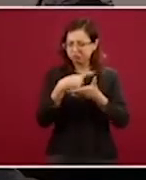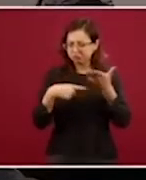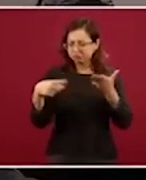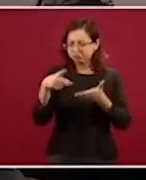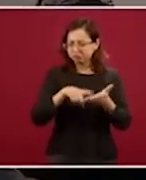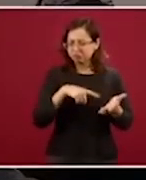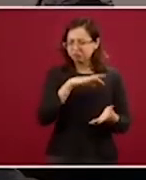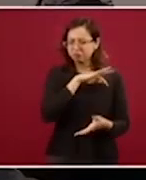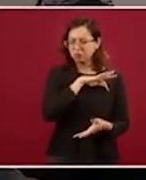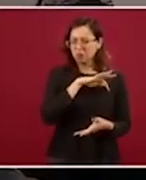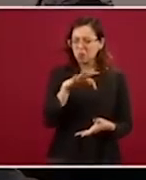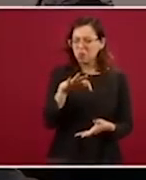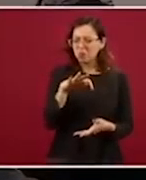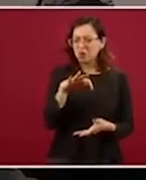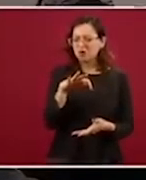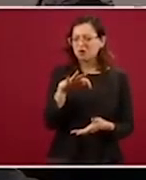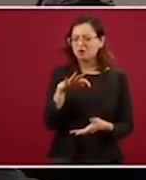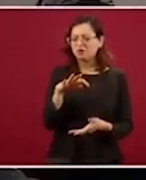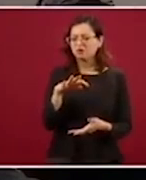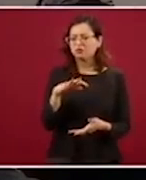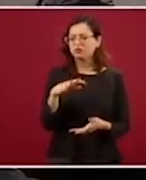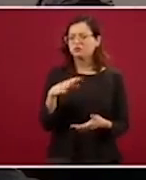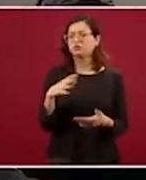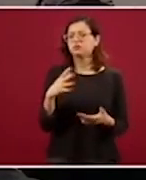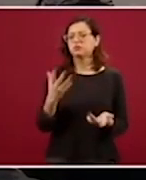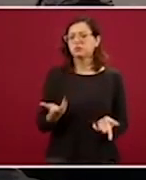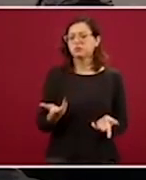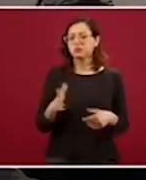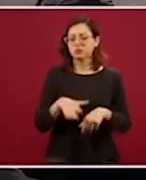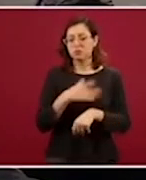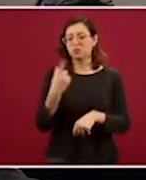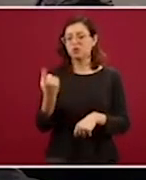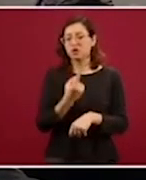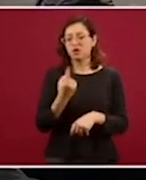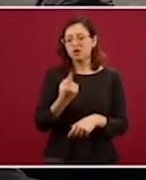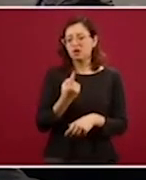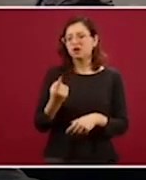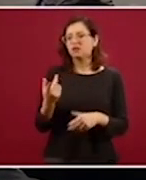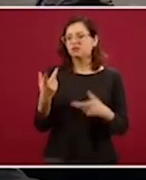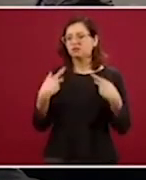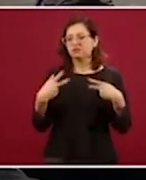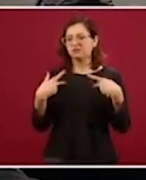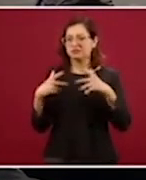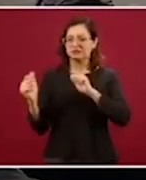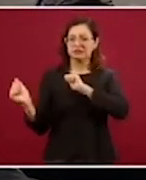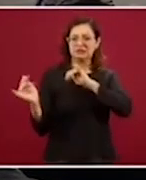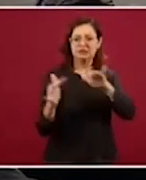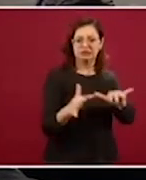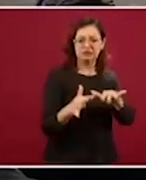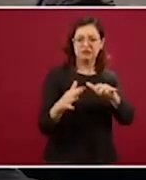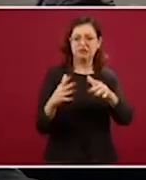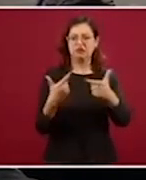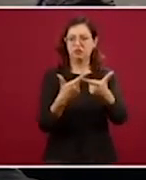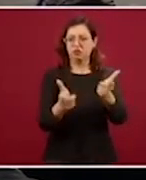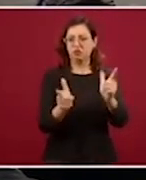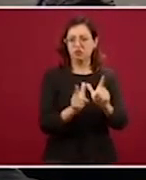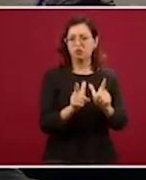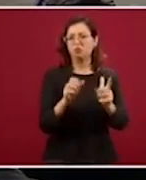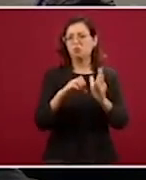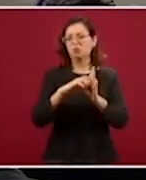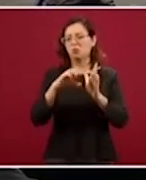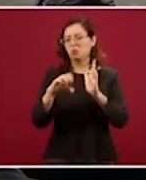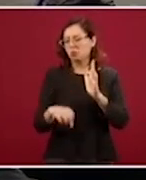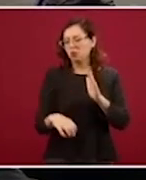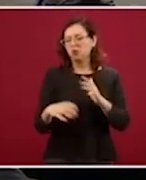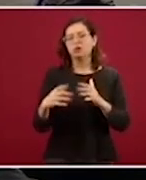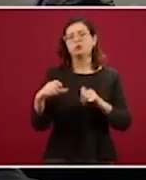donde la gente para ejecutar esas acciones se tiene que movilizar o tiene que trabajar en grupo. El ejemplo clásico es si hay